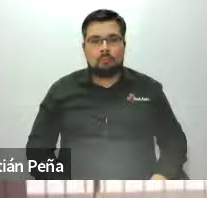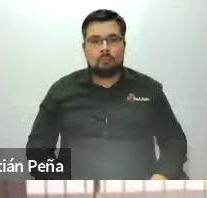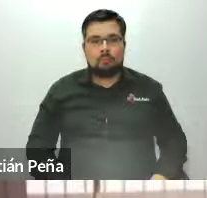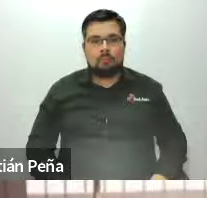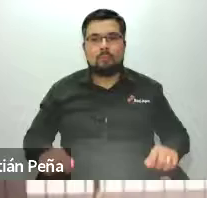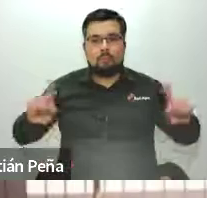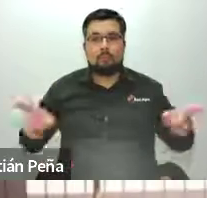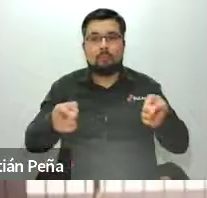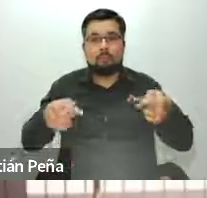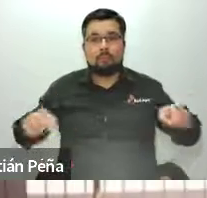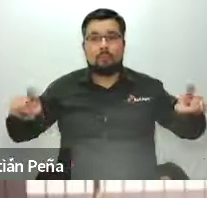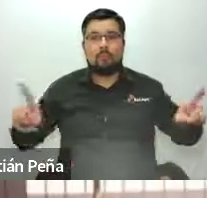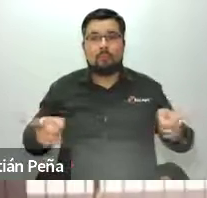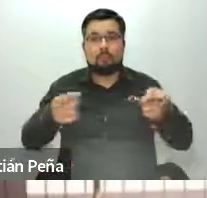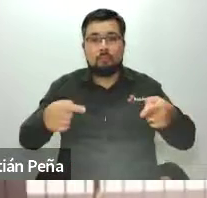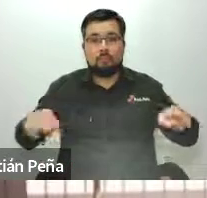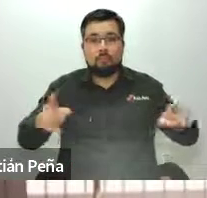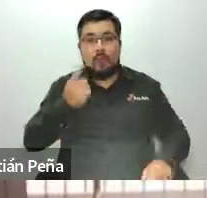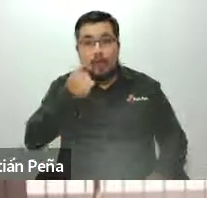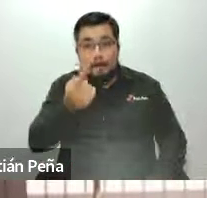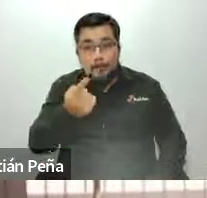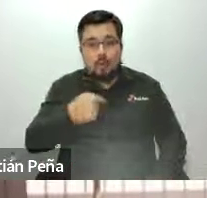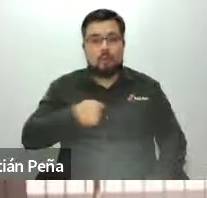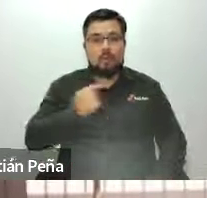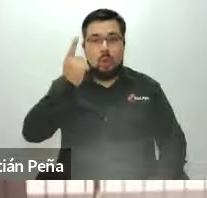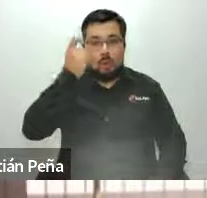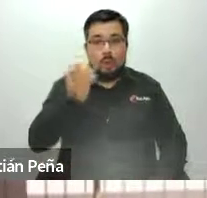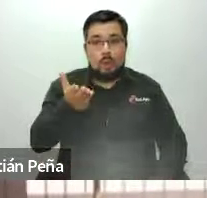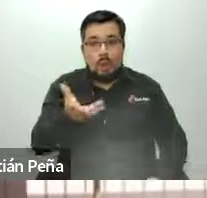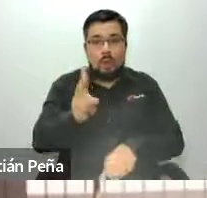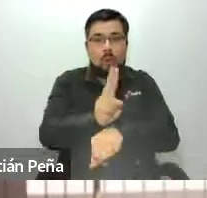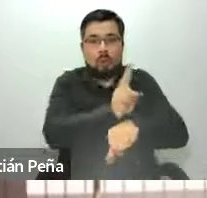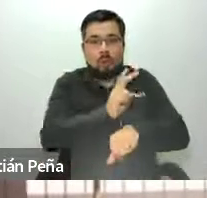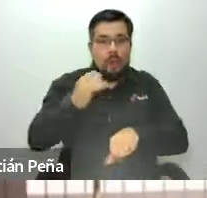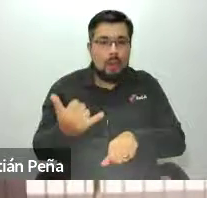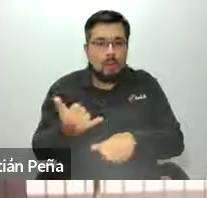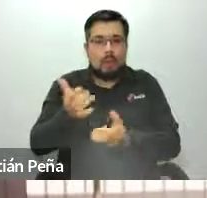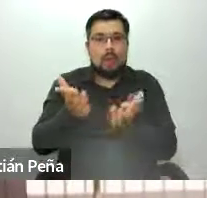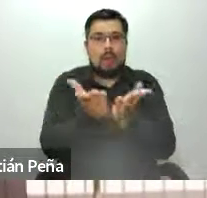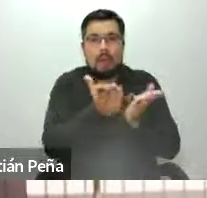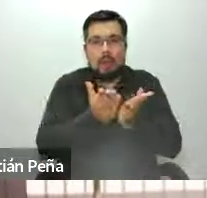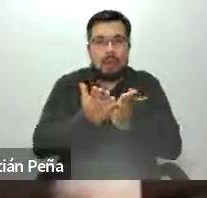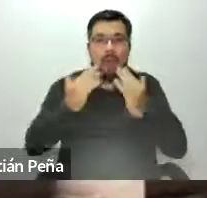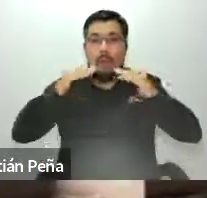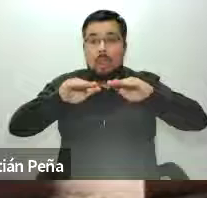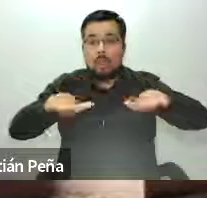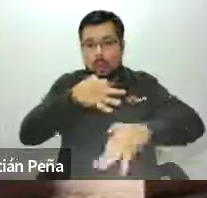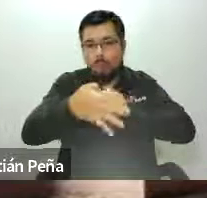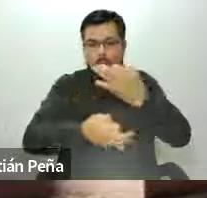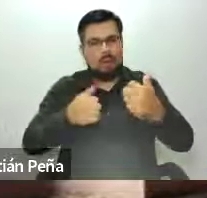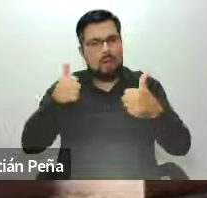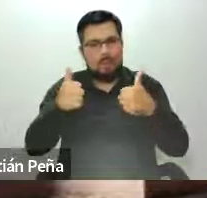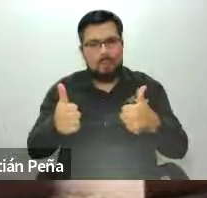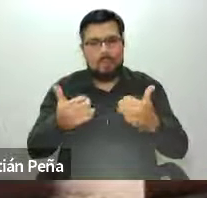¿Se escucha? Mira, yo creo que aquí las profesoras y los estudiantes lo han dicho y relatado súper bien. Este aprendizaje